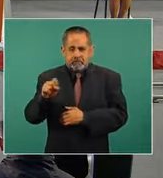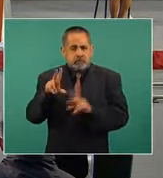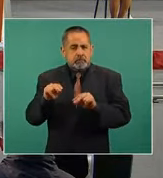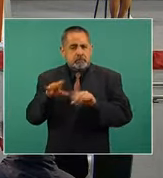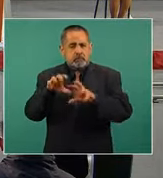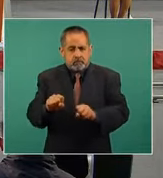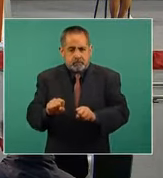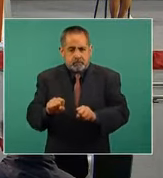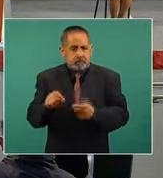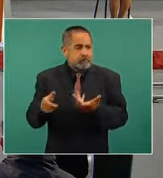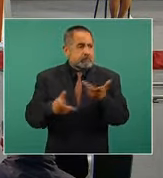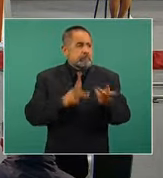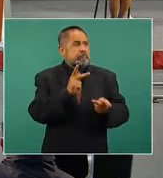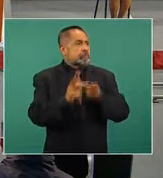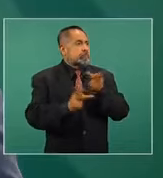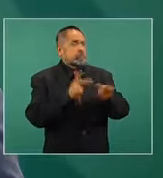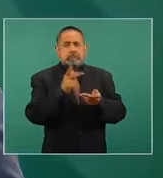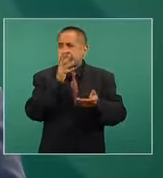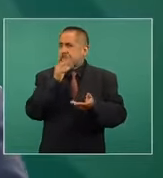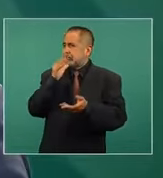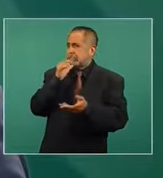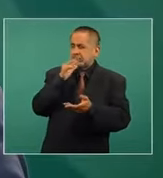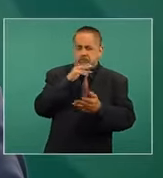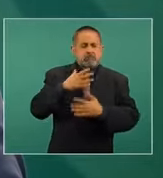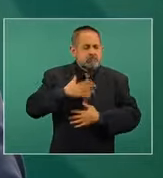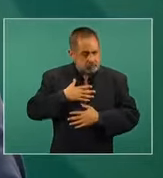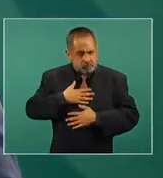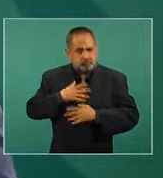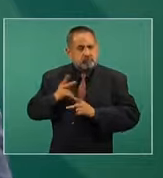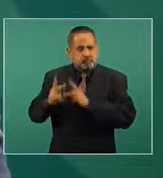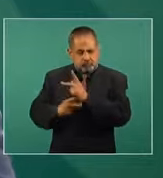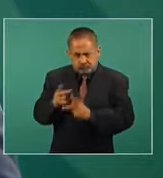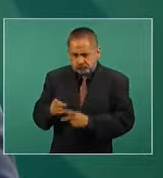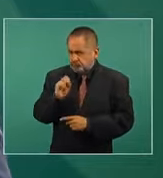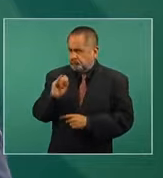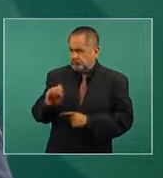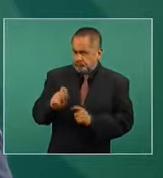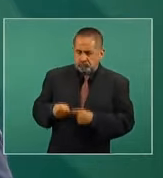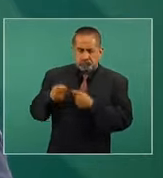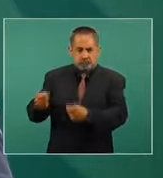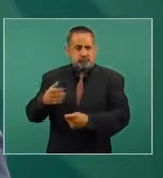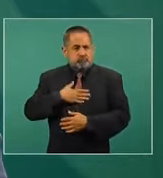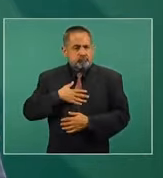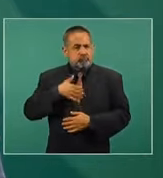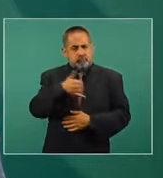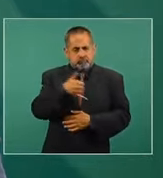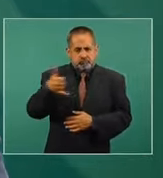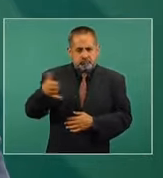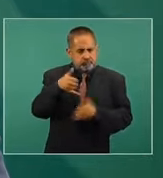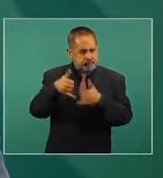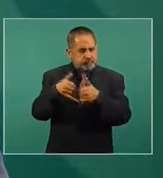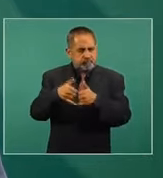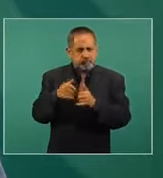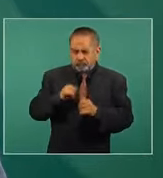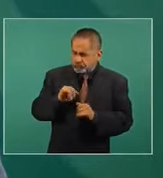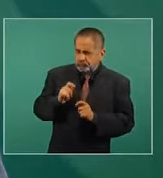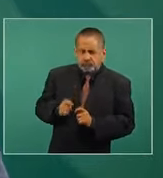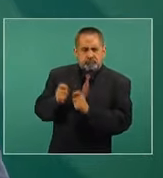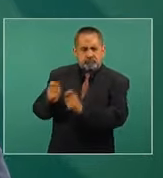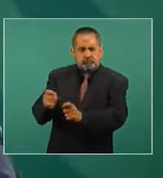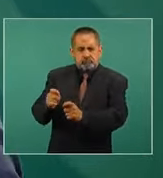normalmente no tienen acceso al sistema financiero, y por lo tanto el Infonavit es una institución, o debe ser así,